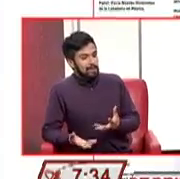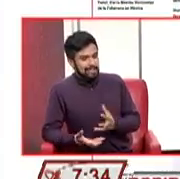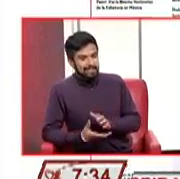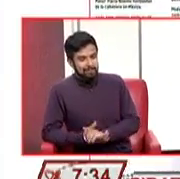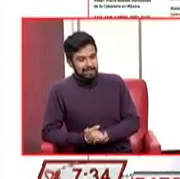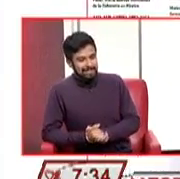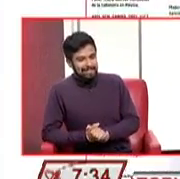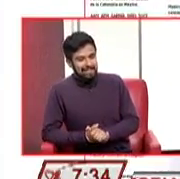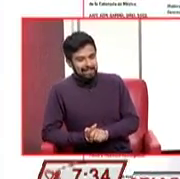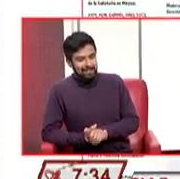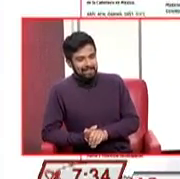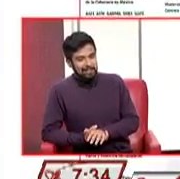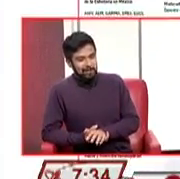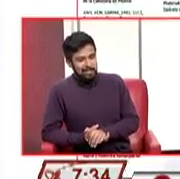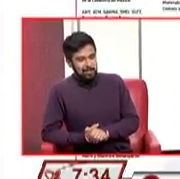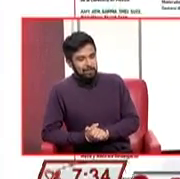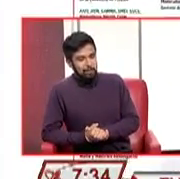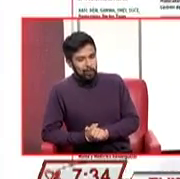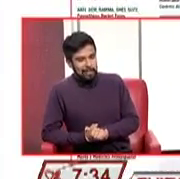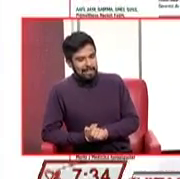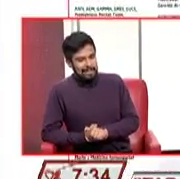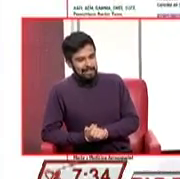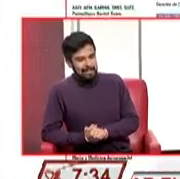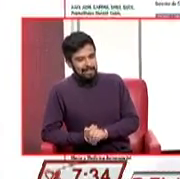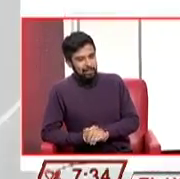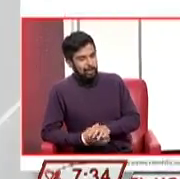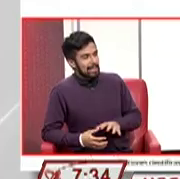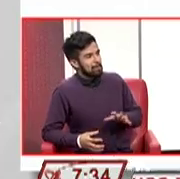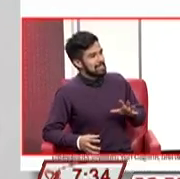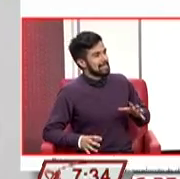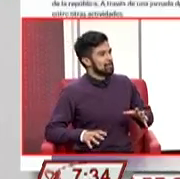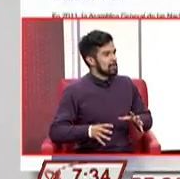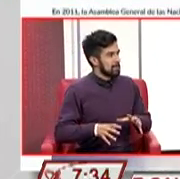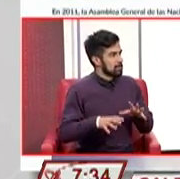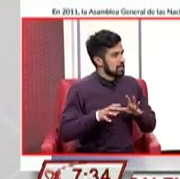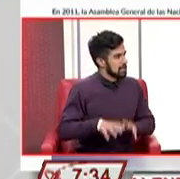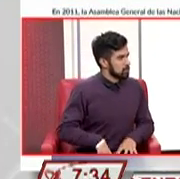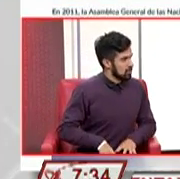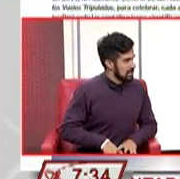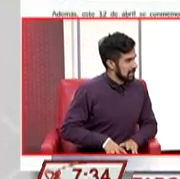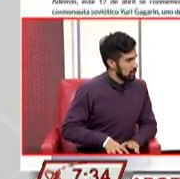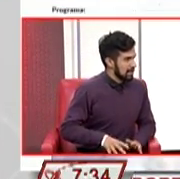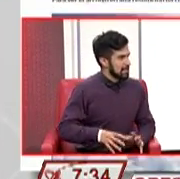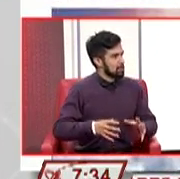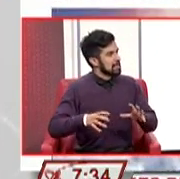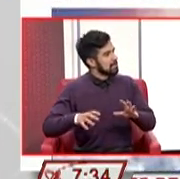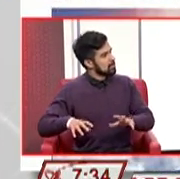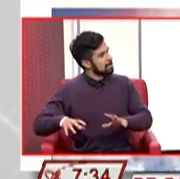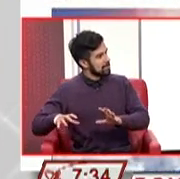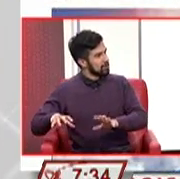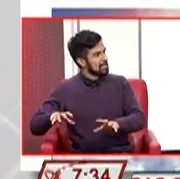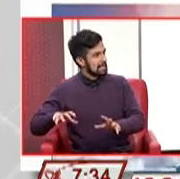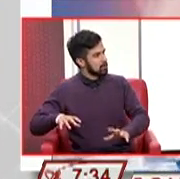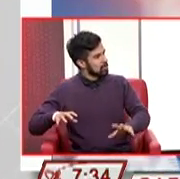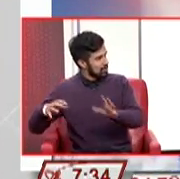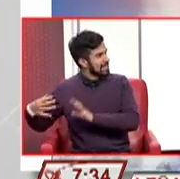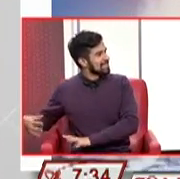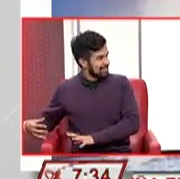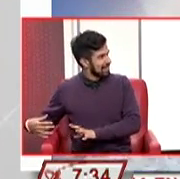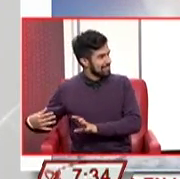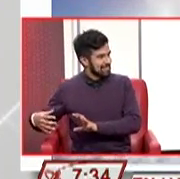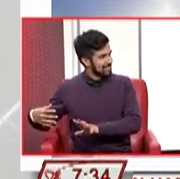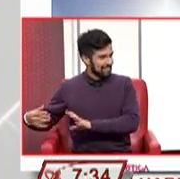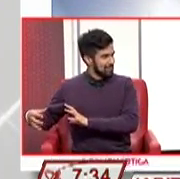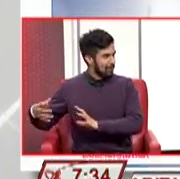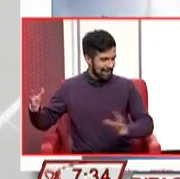bueno, está muy padre en esta ocasión porque no nada más estamos hablando de instituciones actuales, también estamos hablando de